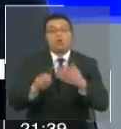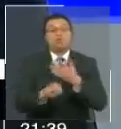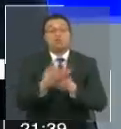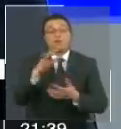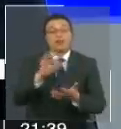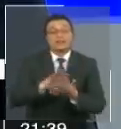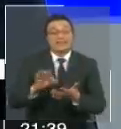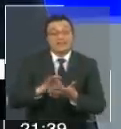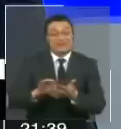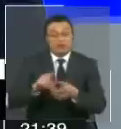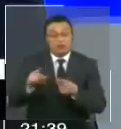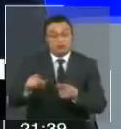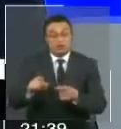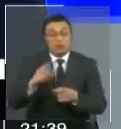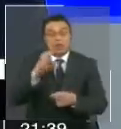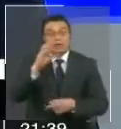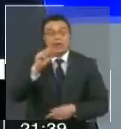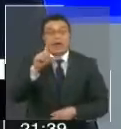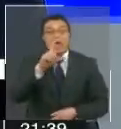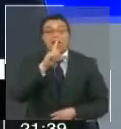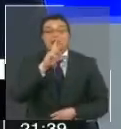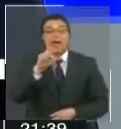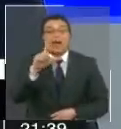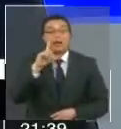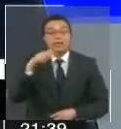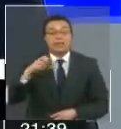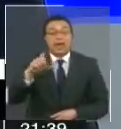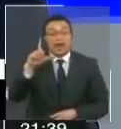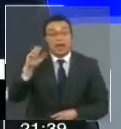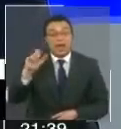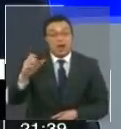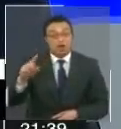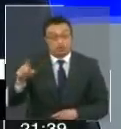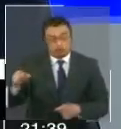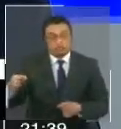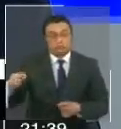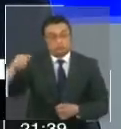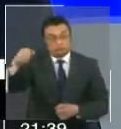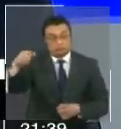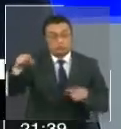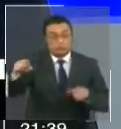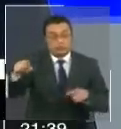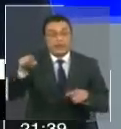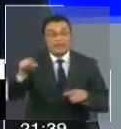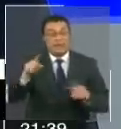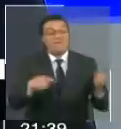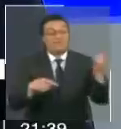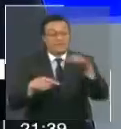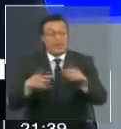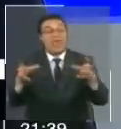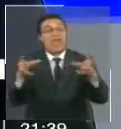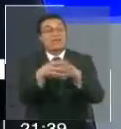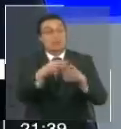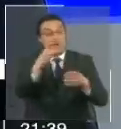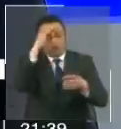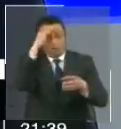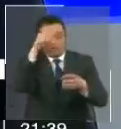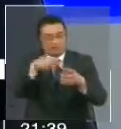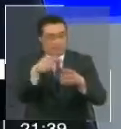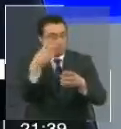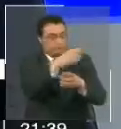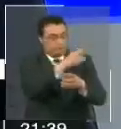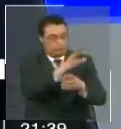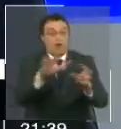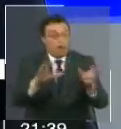secretario ejecutivo, su nombre es Catalina Lagos Chorne, y que ella viene con su propio equipo de confianza y